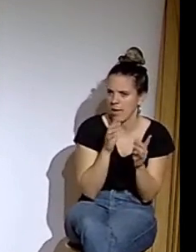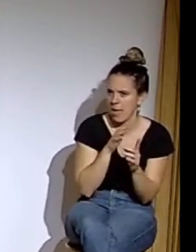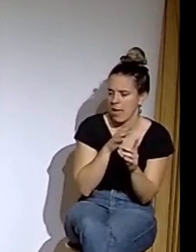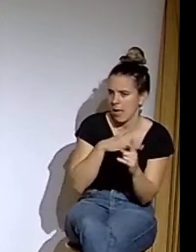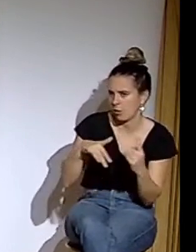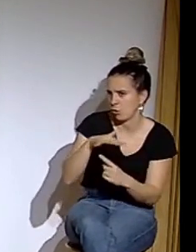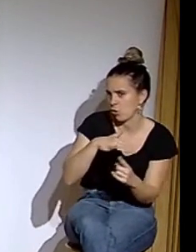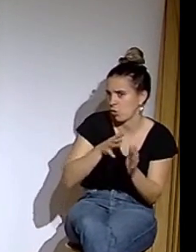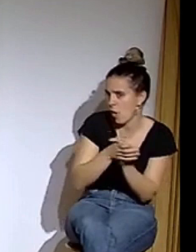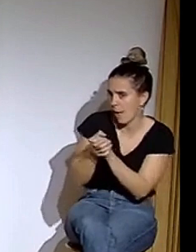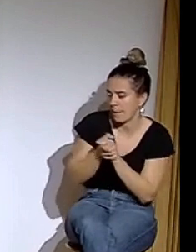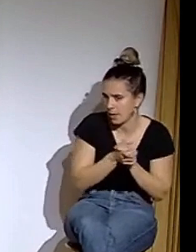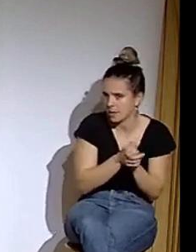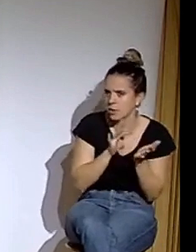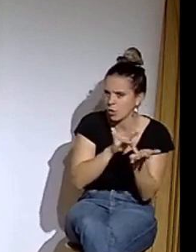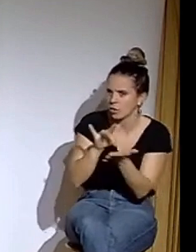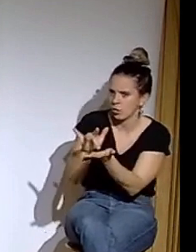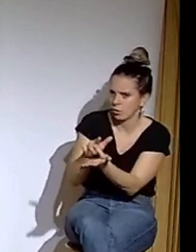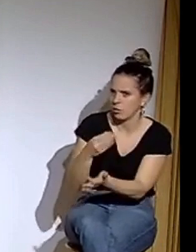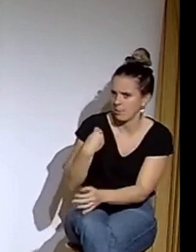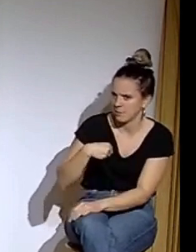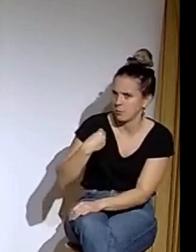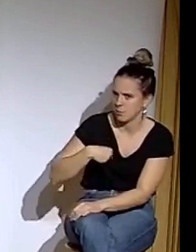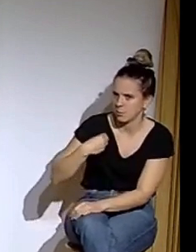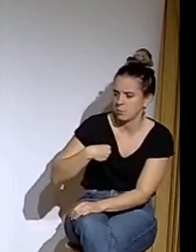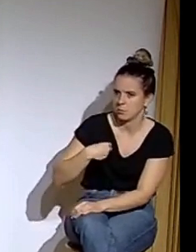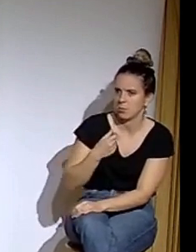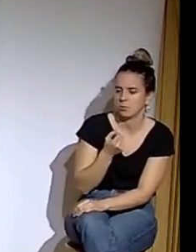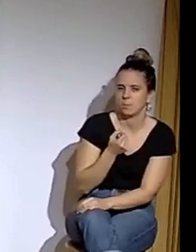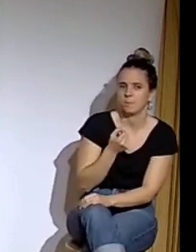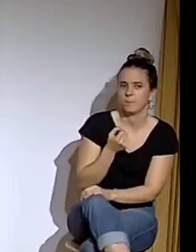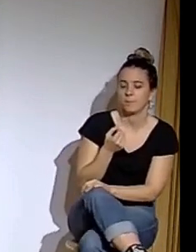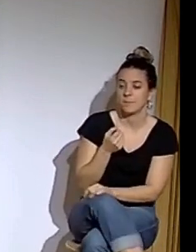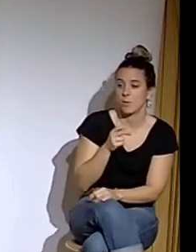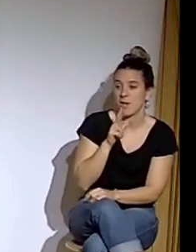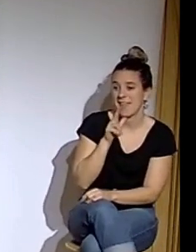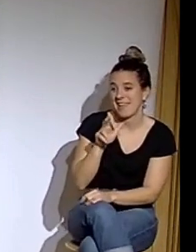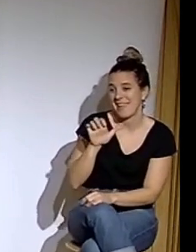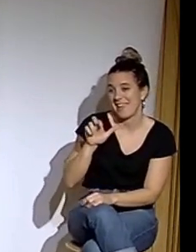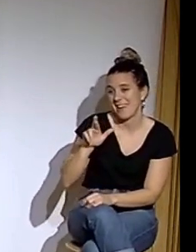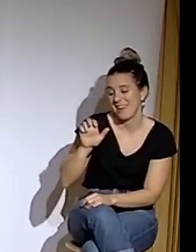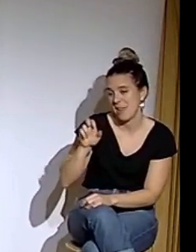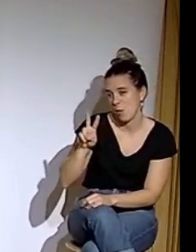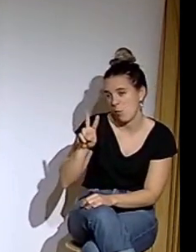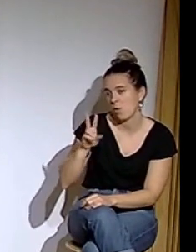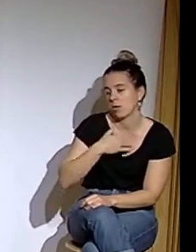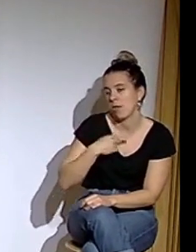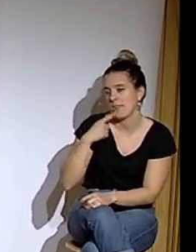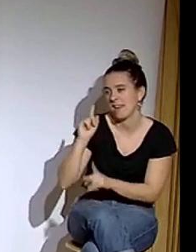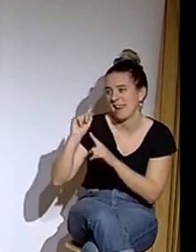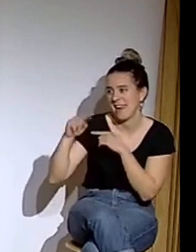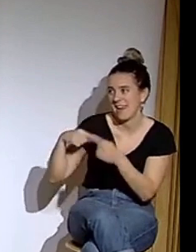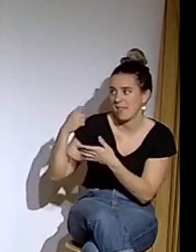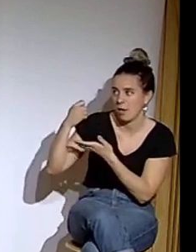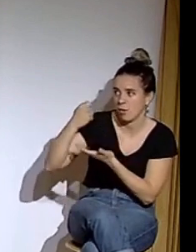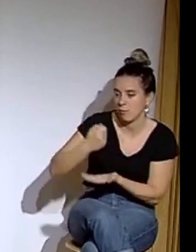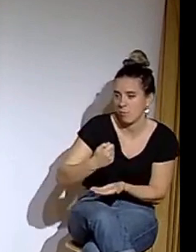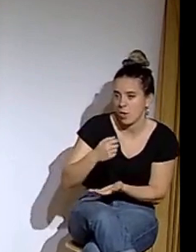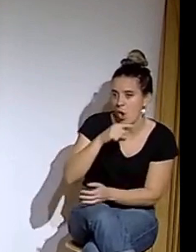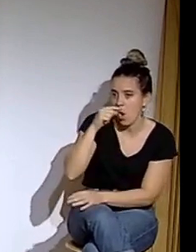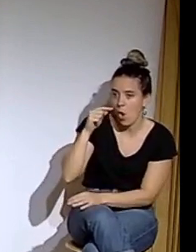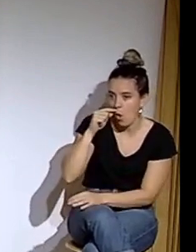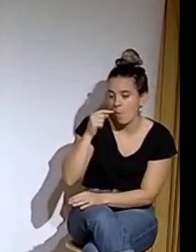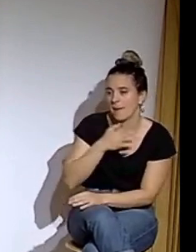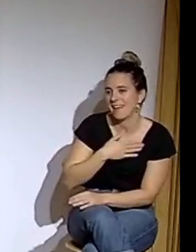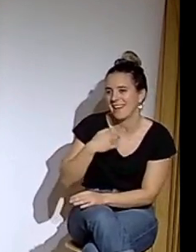entorno y más o menos pasaba lo mismo el ereu o sea El Heredero el hombre da igual que haya